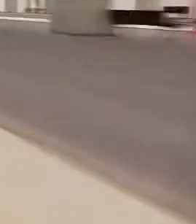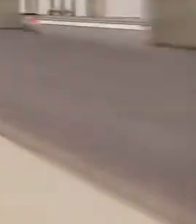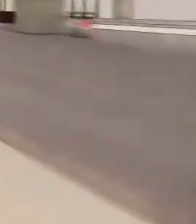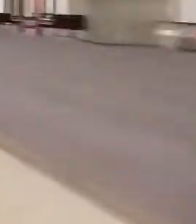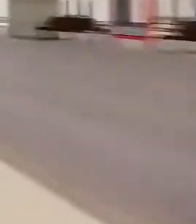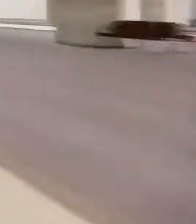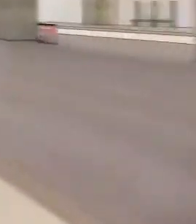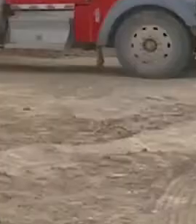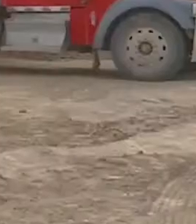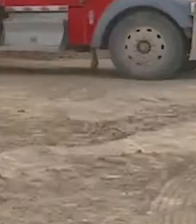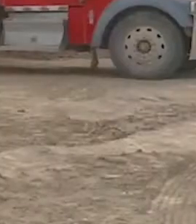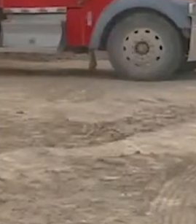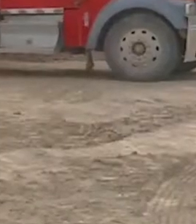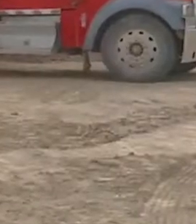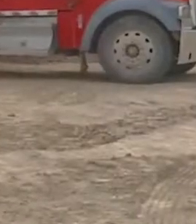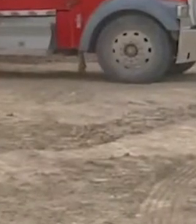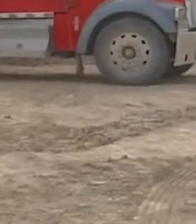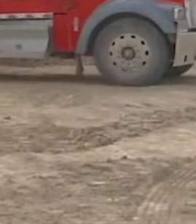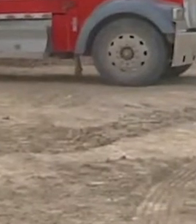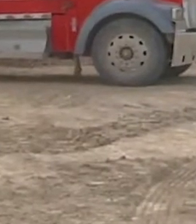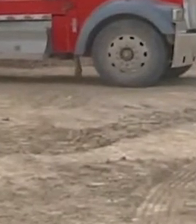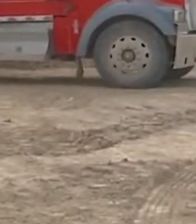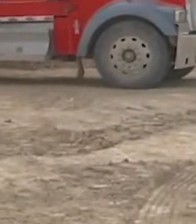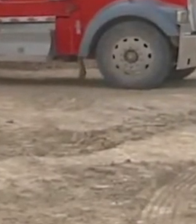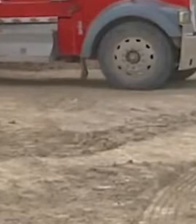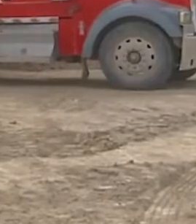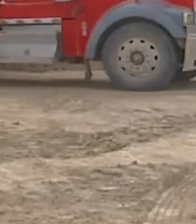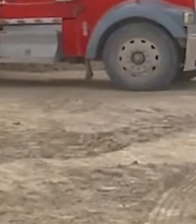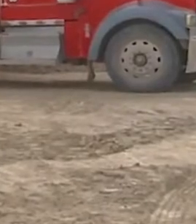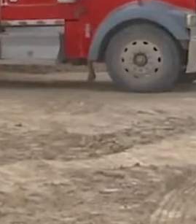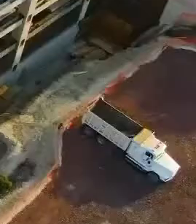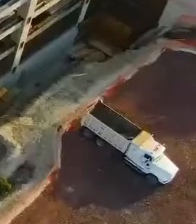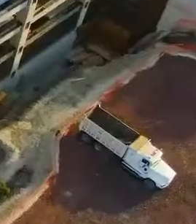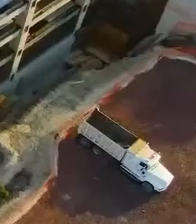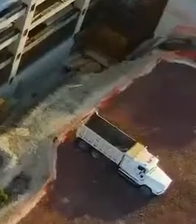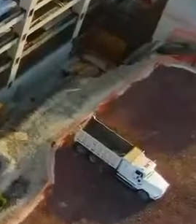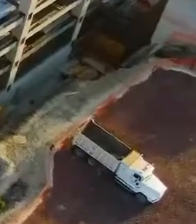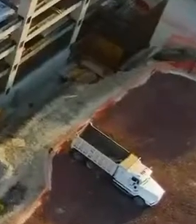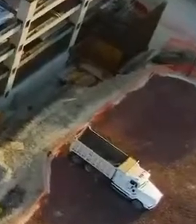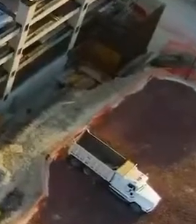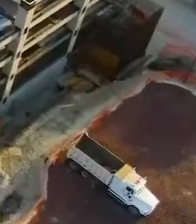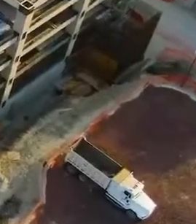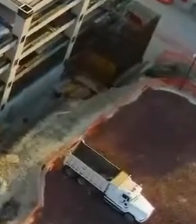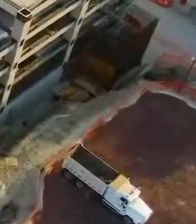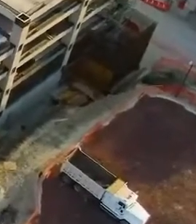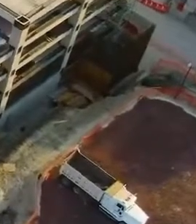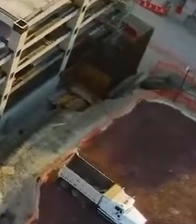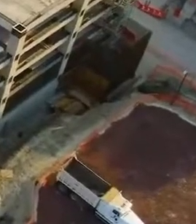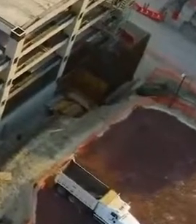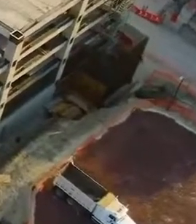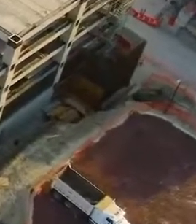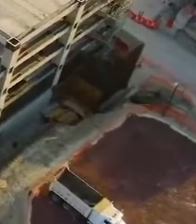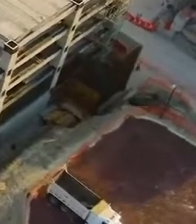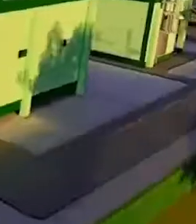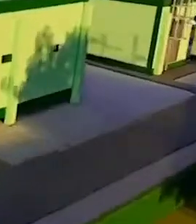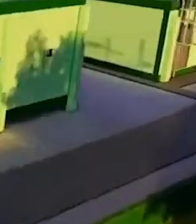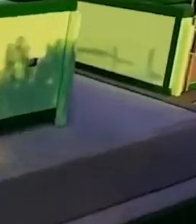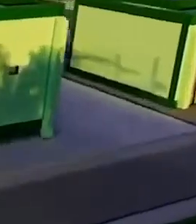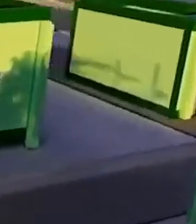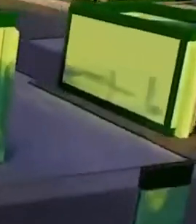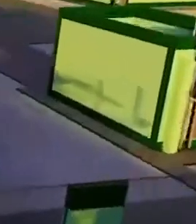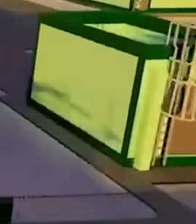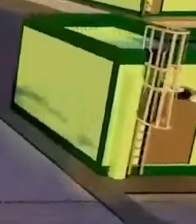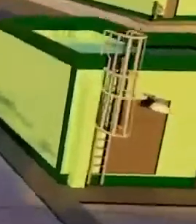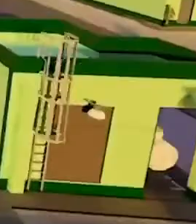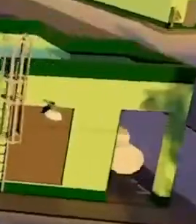de transporte terrestre, se empieza con el trazo de huella de excavación y despalme del estacionamiento para taxis. En las